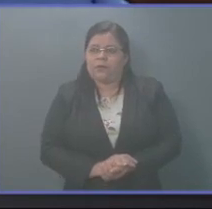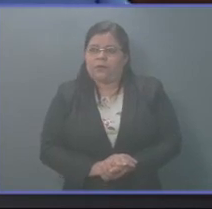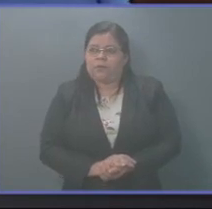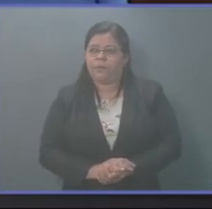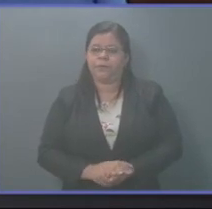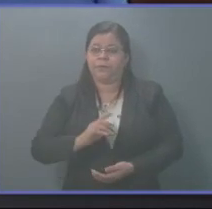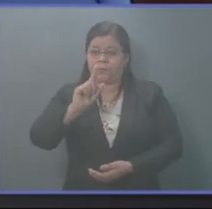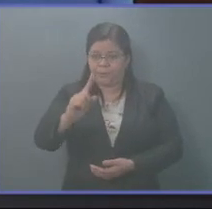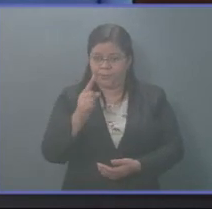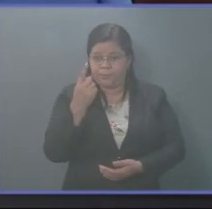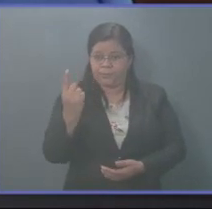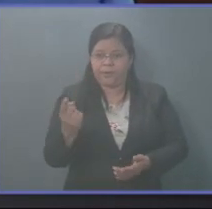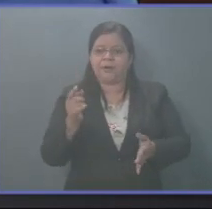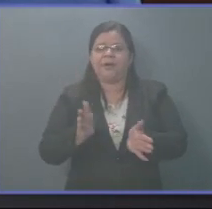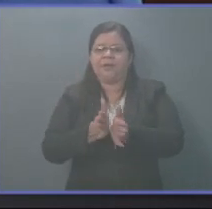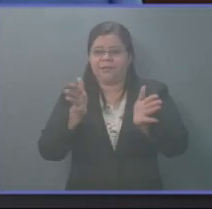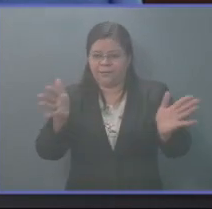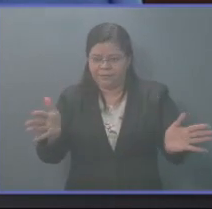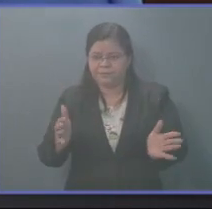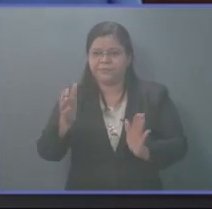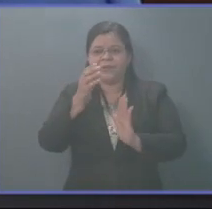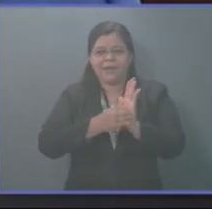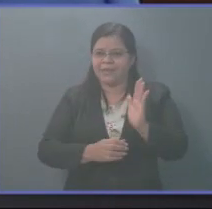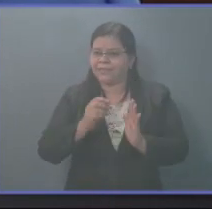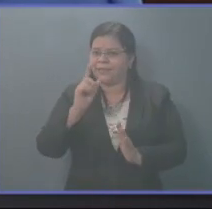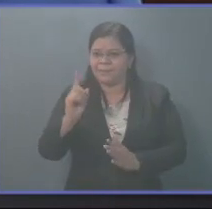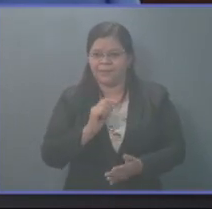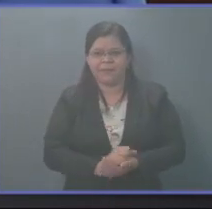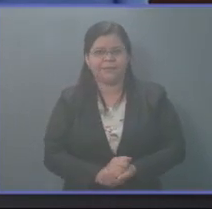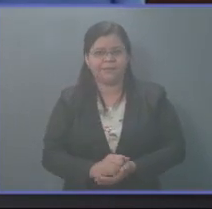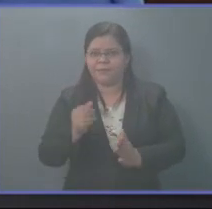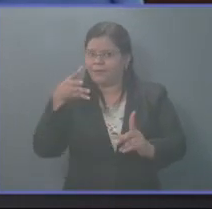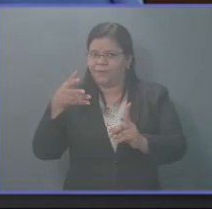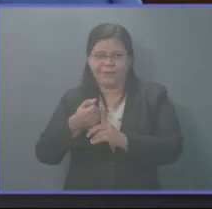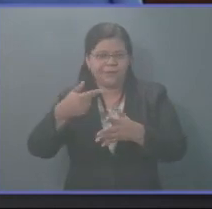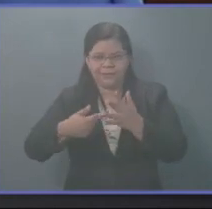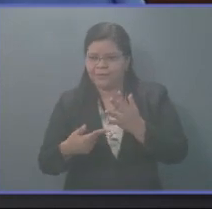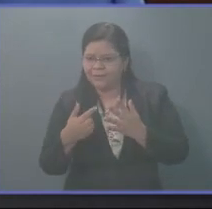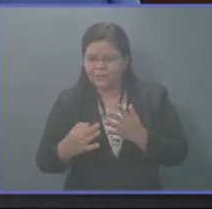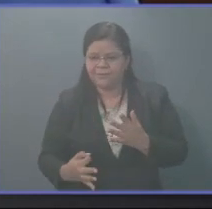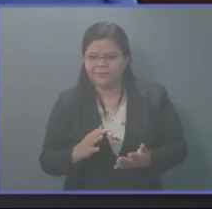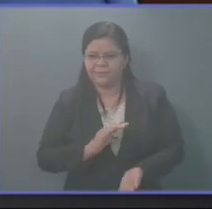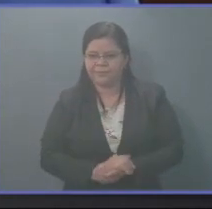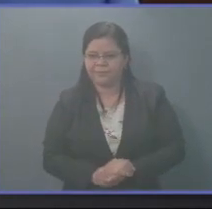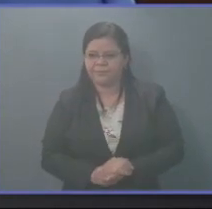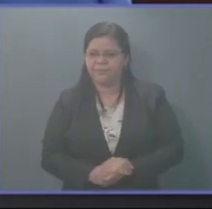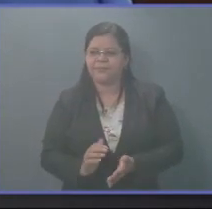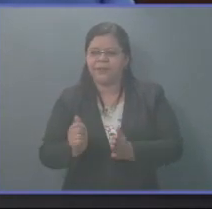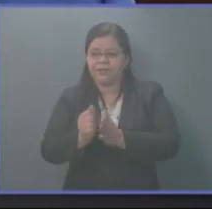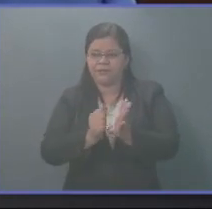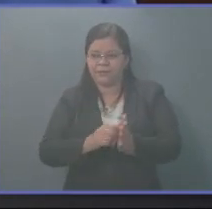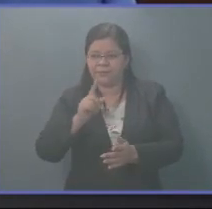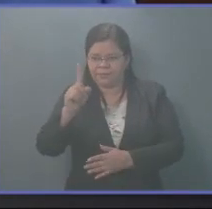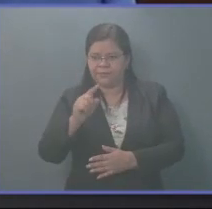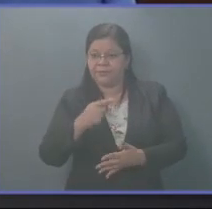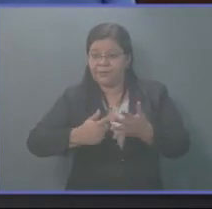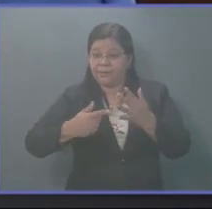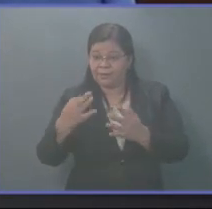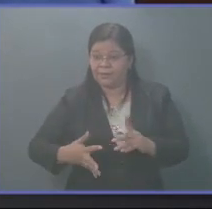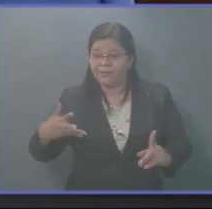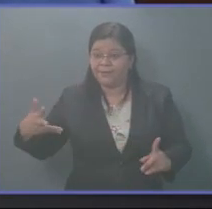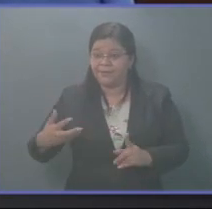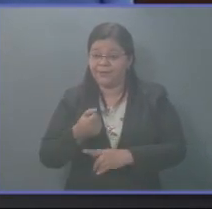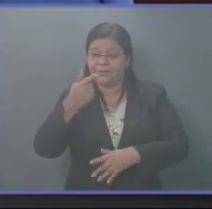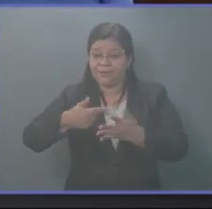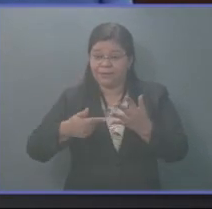Título primero, disposiciones generales. Capítulo único, objeto de la ley. Artículo 1. La presente ley tiene como objeto establecer el